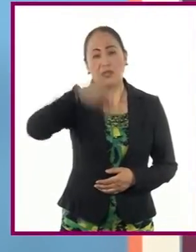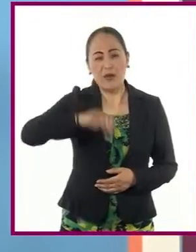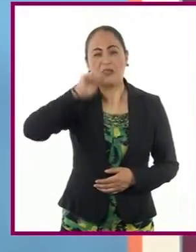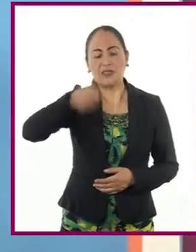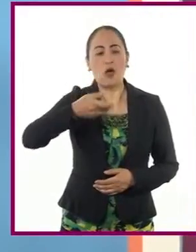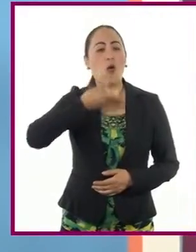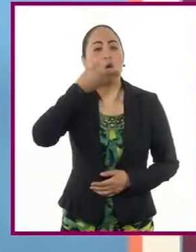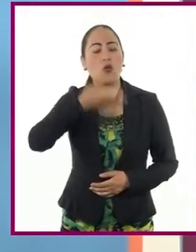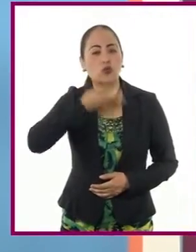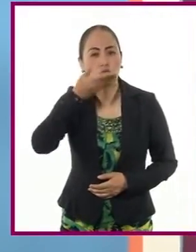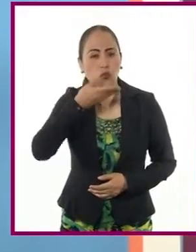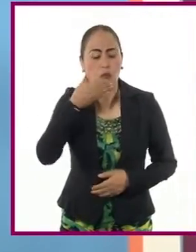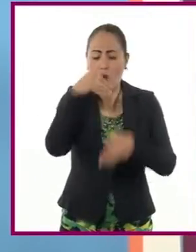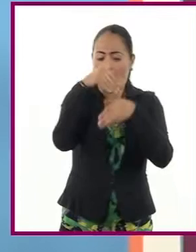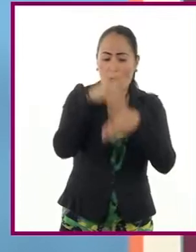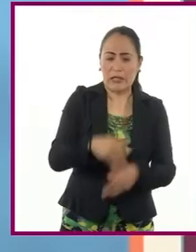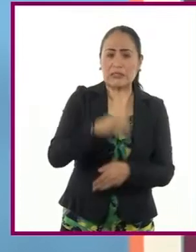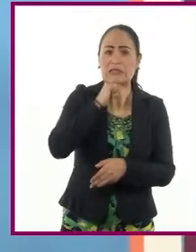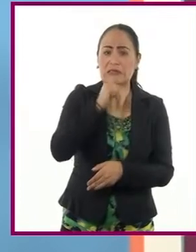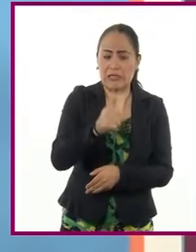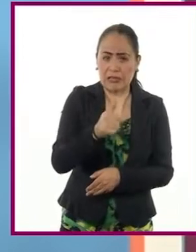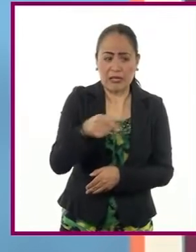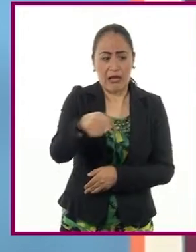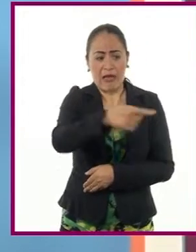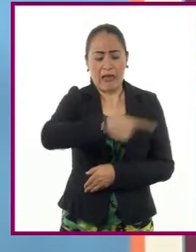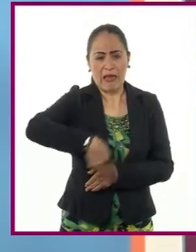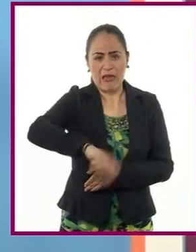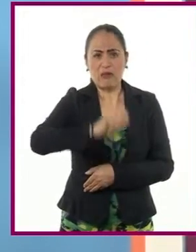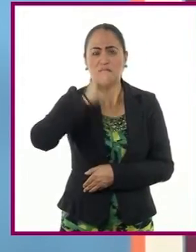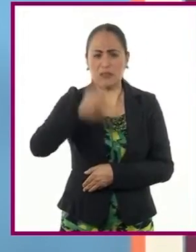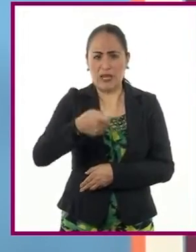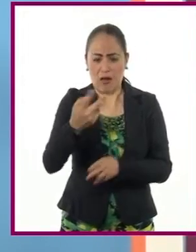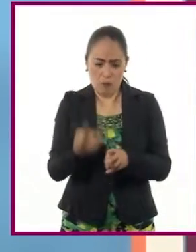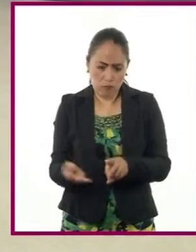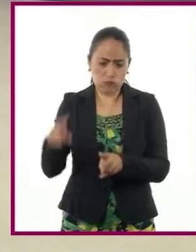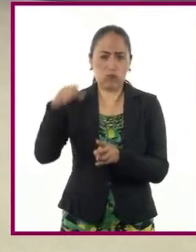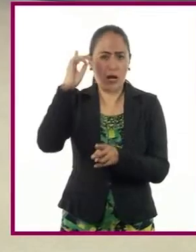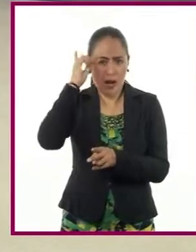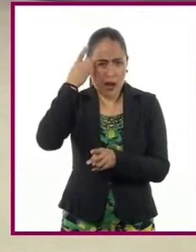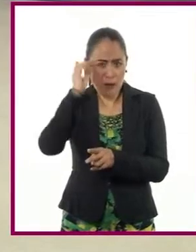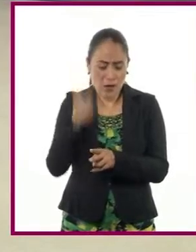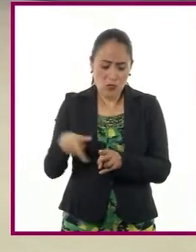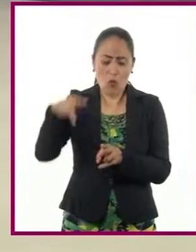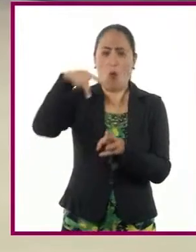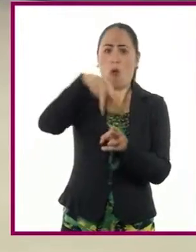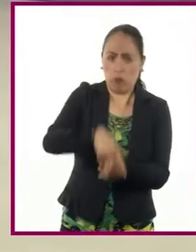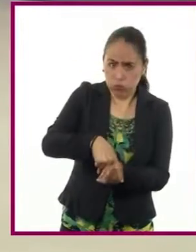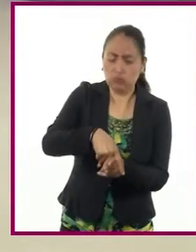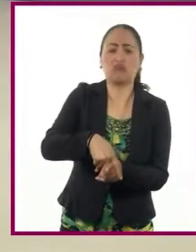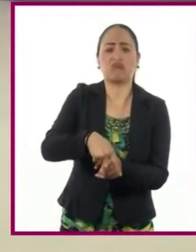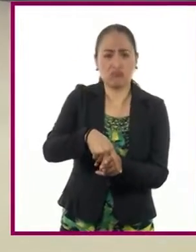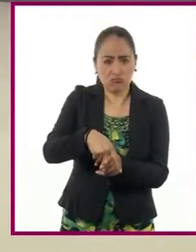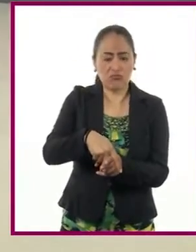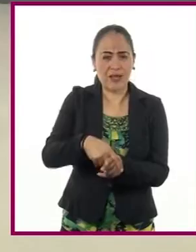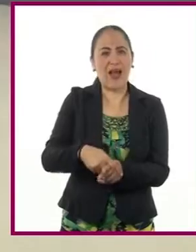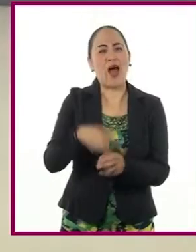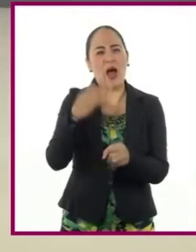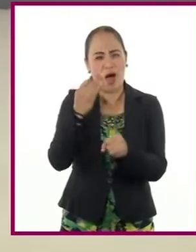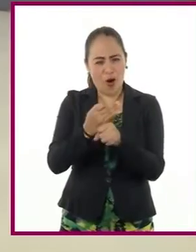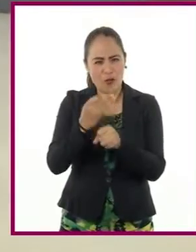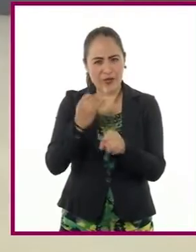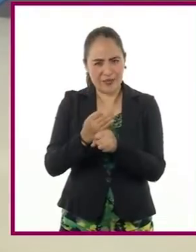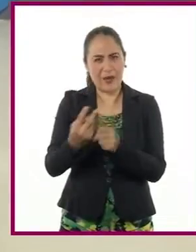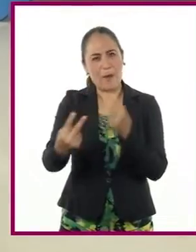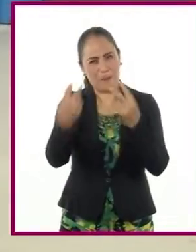que implicaba desobediencia para los indios era la de montar a caballo? Los invito a que me